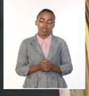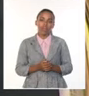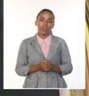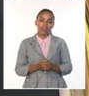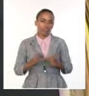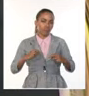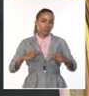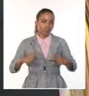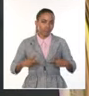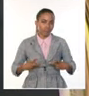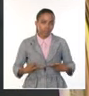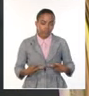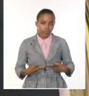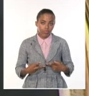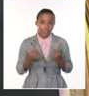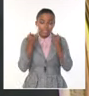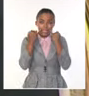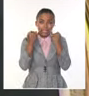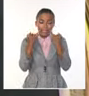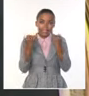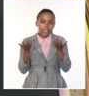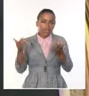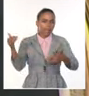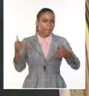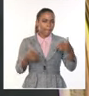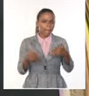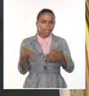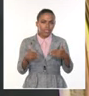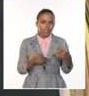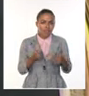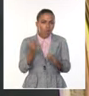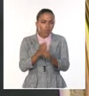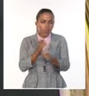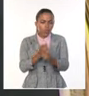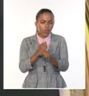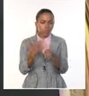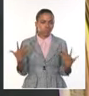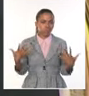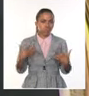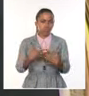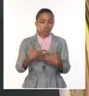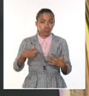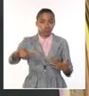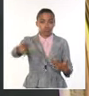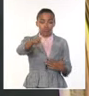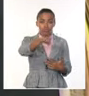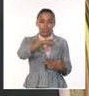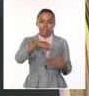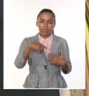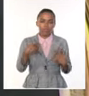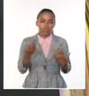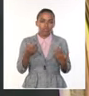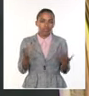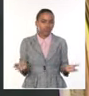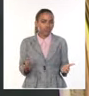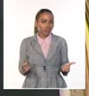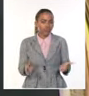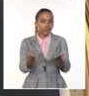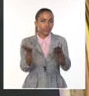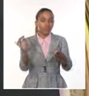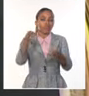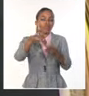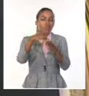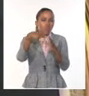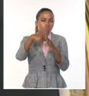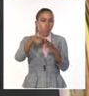interés de tener una mayor participación en los mecanismos de la Unión para avanzar hacia una integración más profunda.